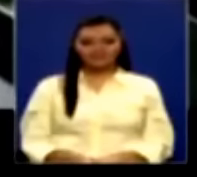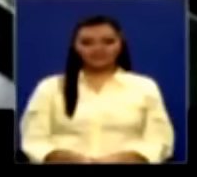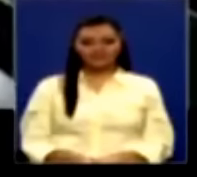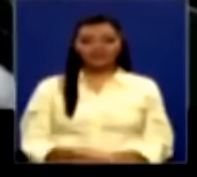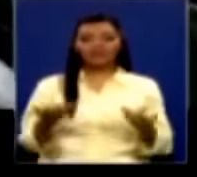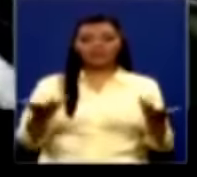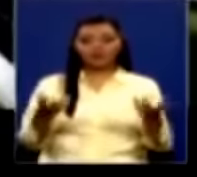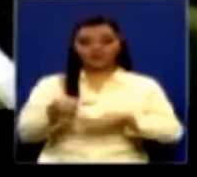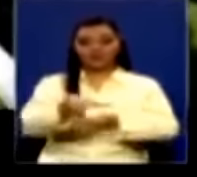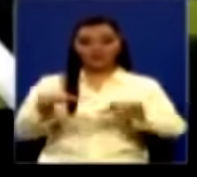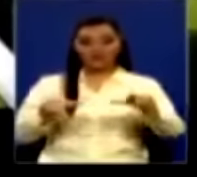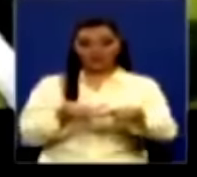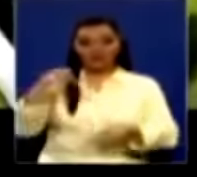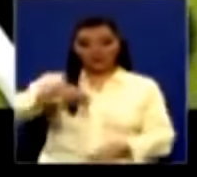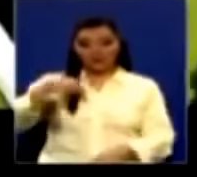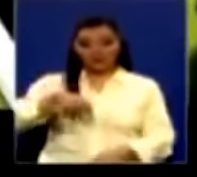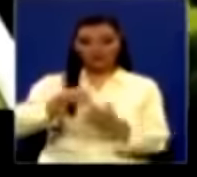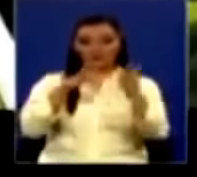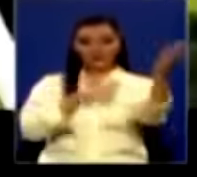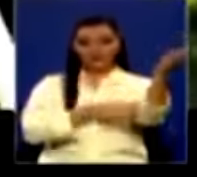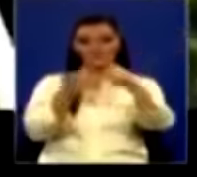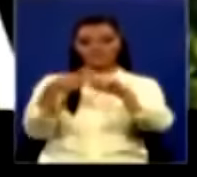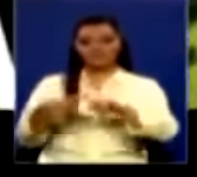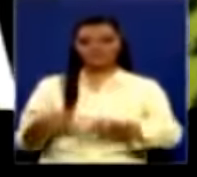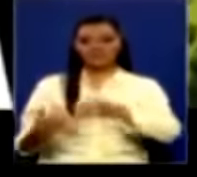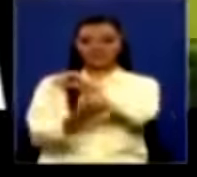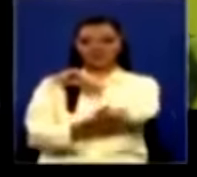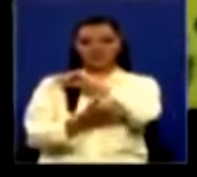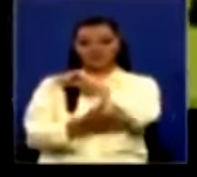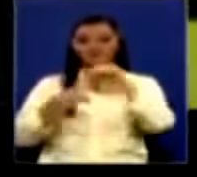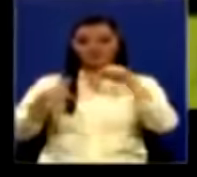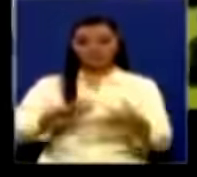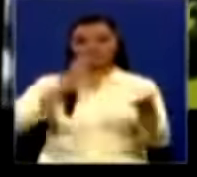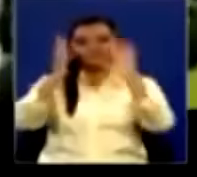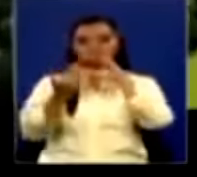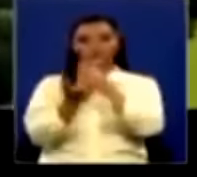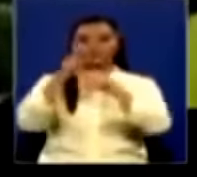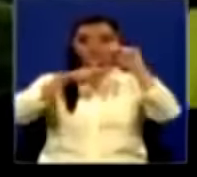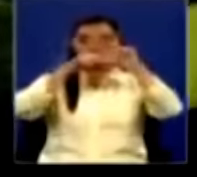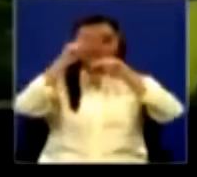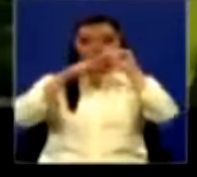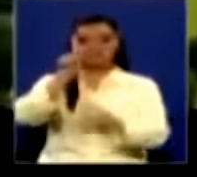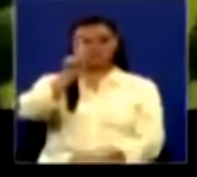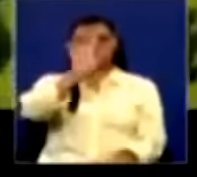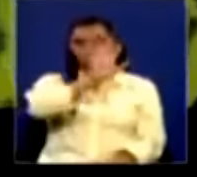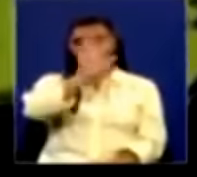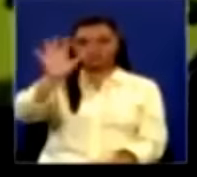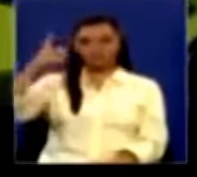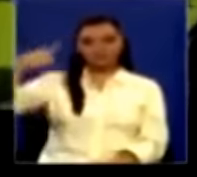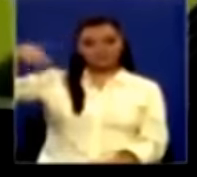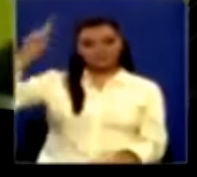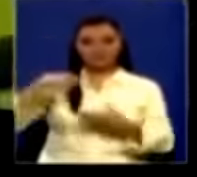Su ubicación geográfica forma parte de los proyectos emblemáticos del país. Esta moderna infraestructura de más de 155 millones